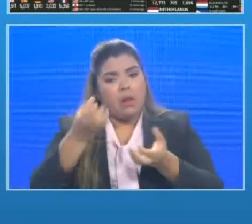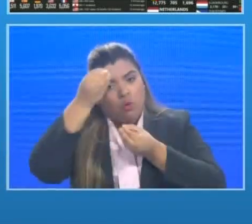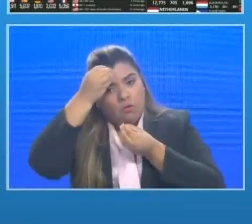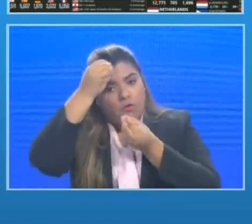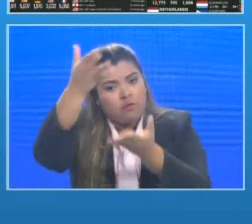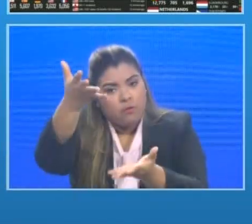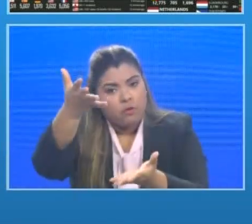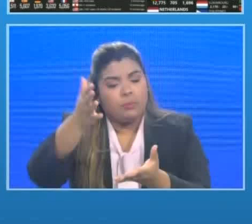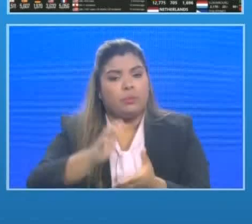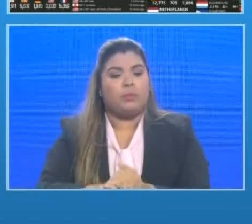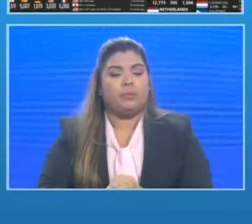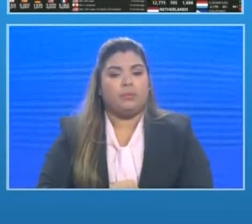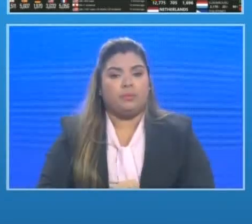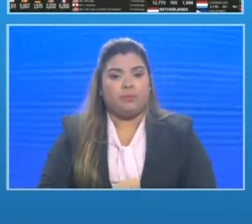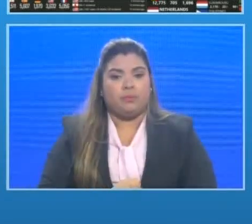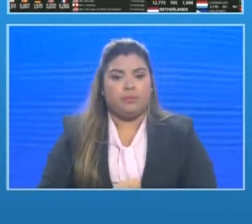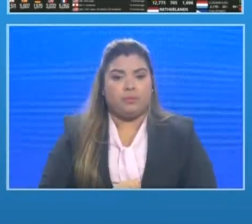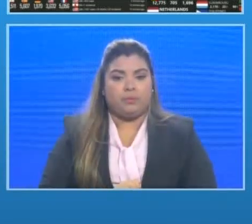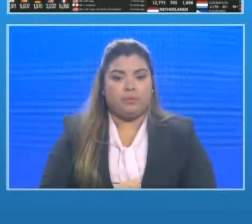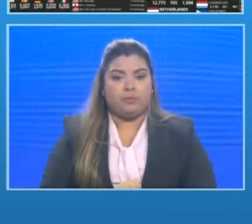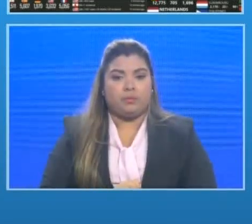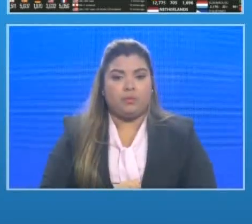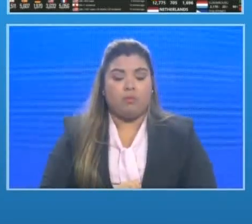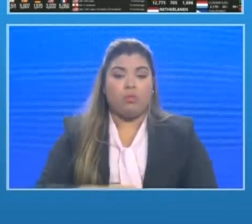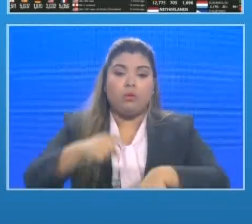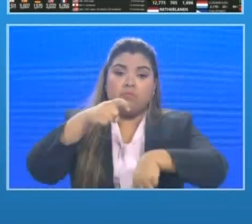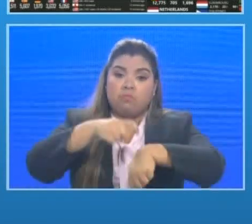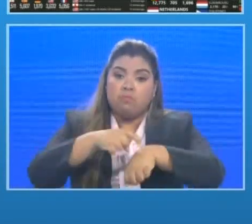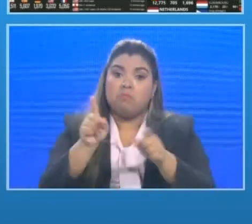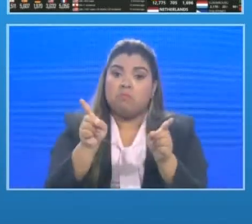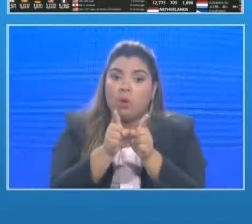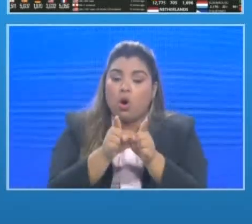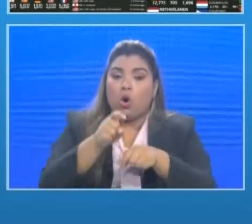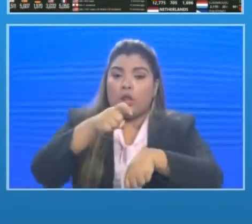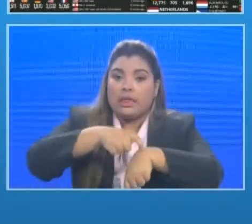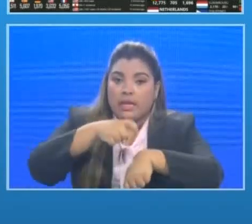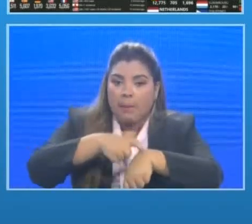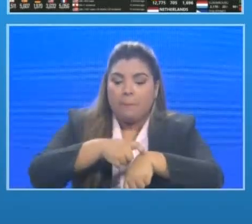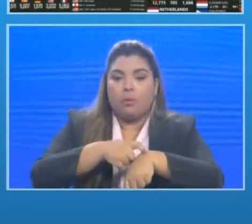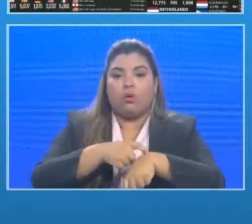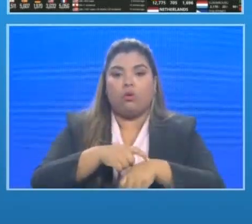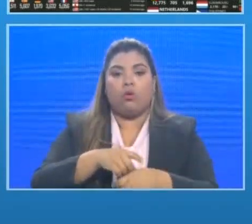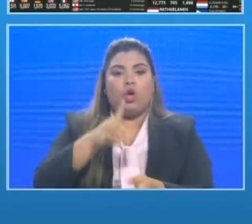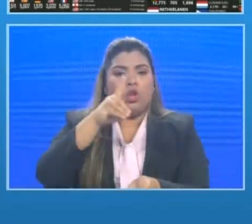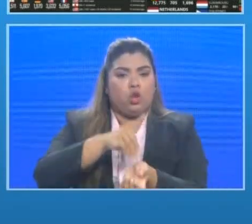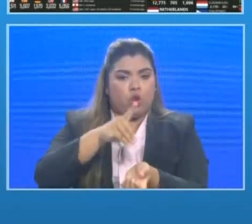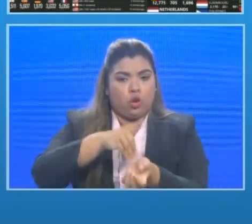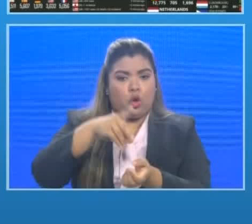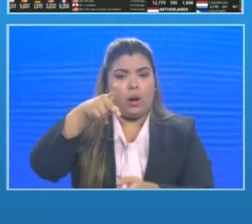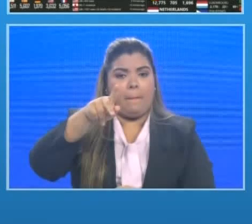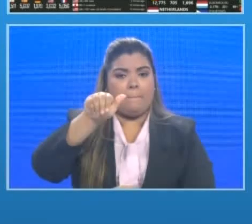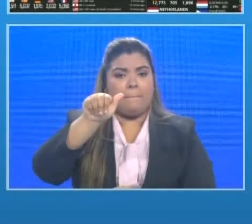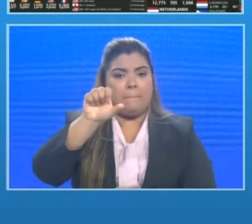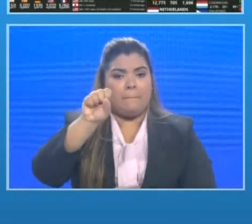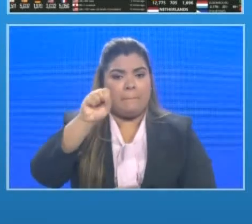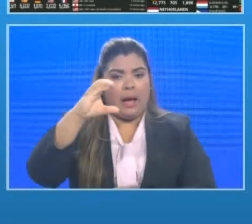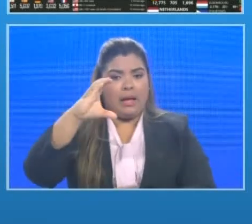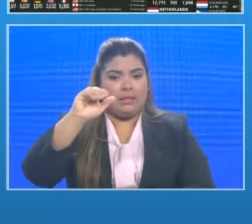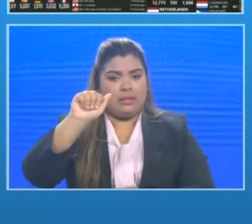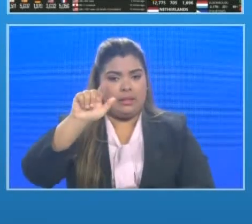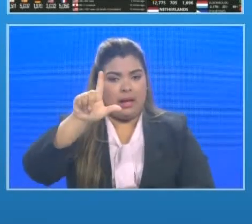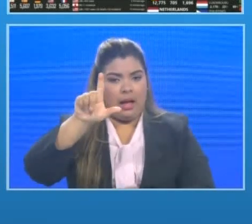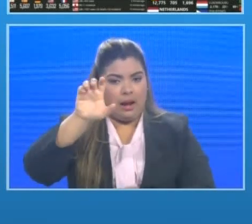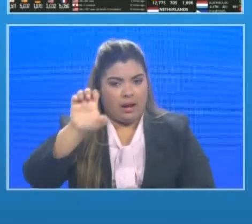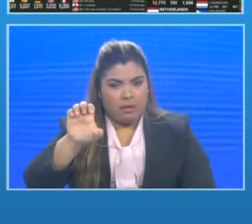que también en unos breves minutos también le vamos a dar la oportunidad al doctor Pascale para que pueda